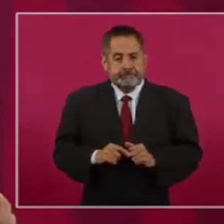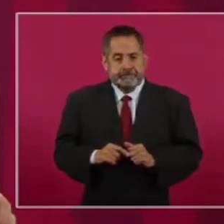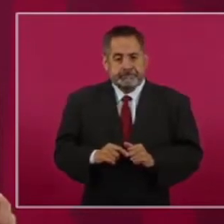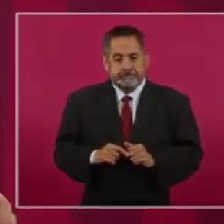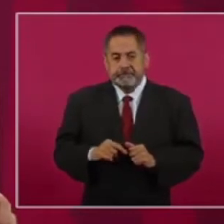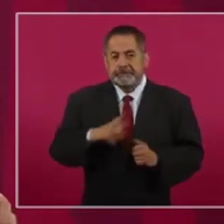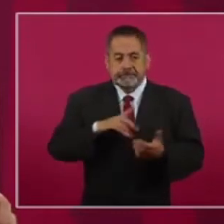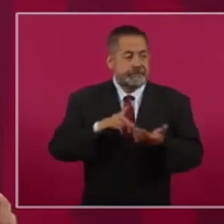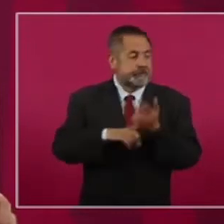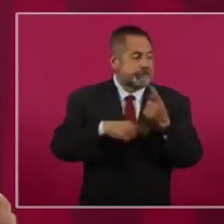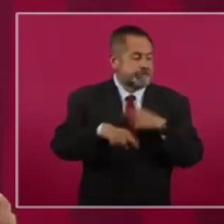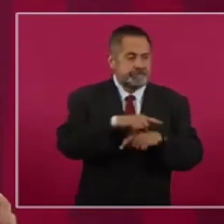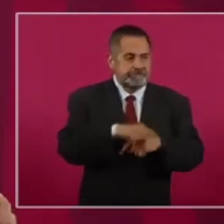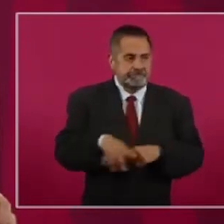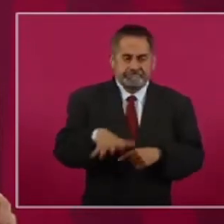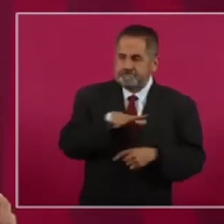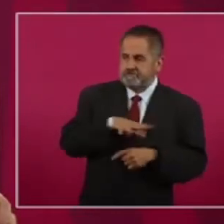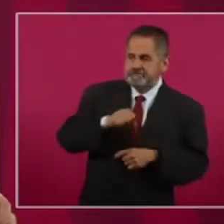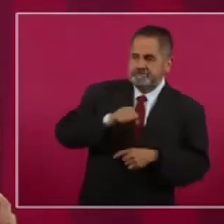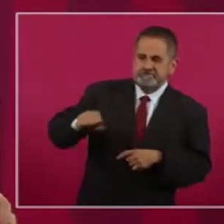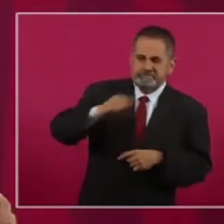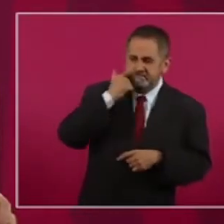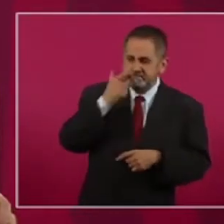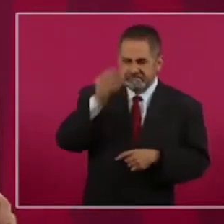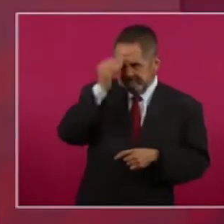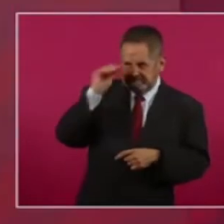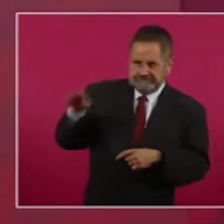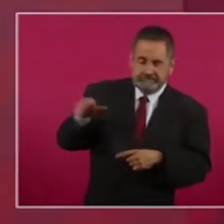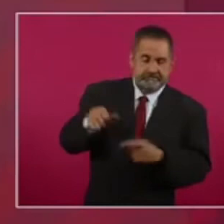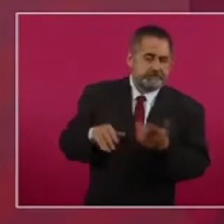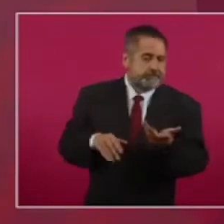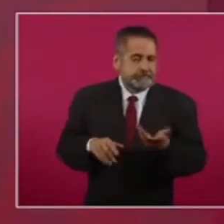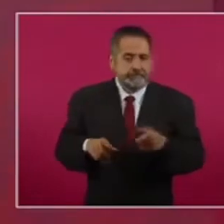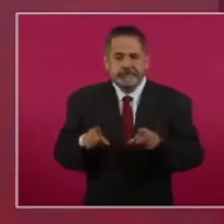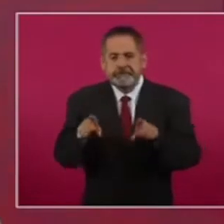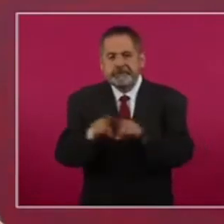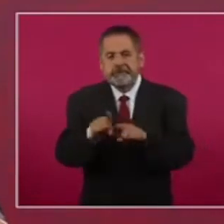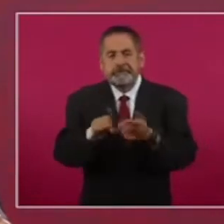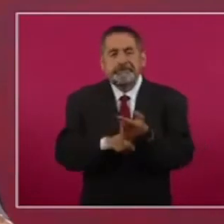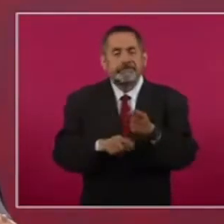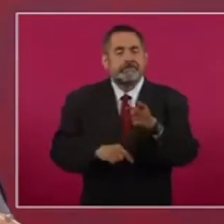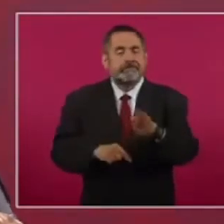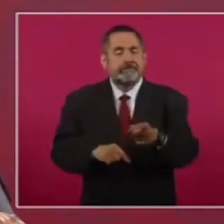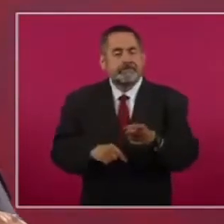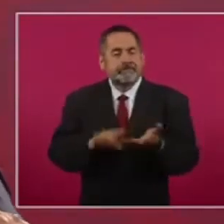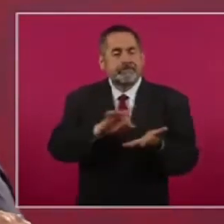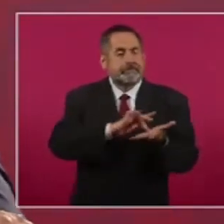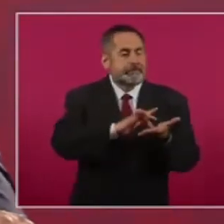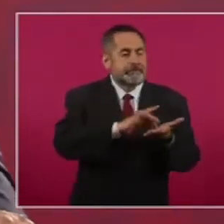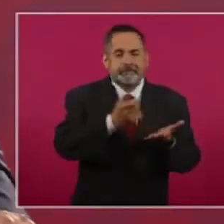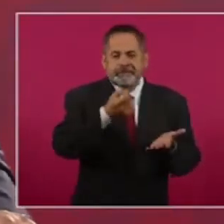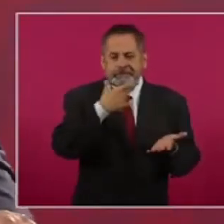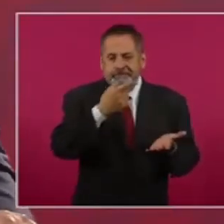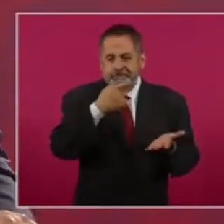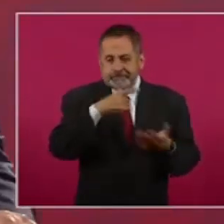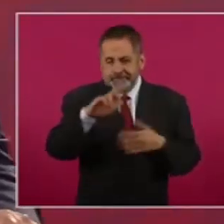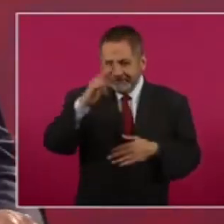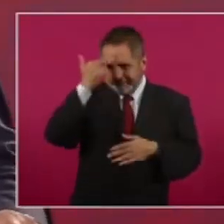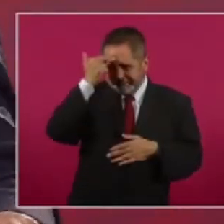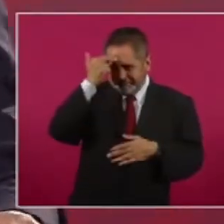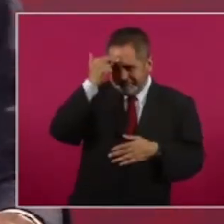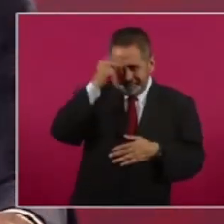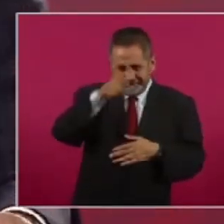hay estas reacciones. Lo mismo en el caso de la medicina, ¿se acuerdan